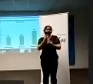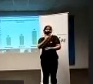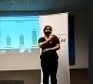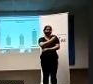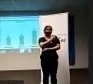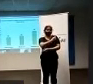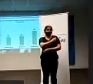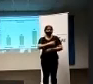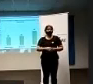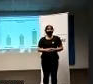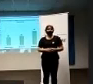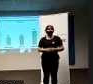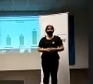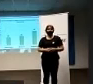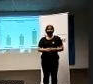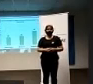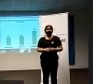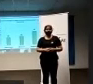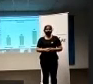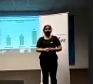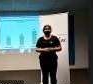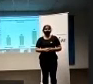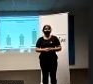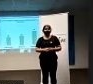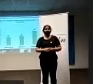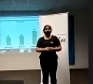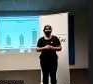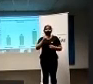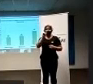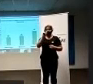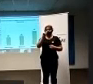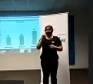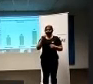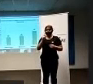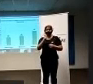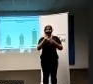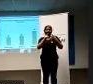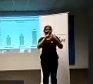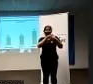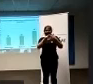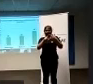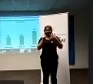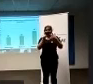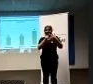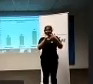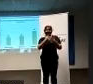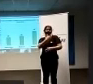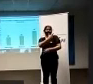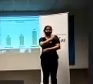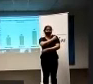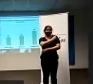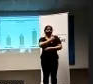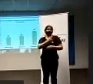Y el porcentaje de cumplimiento en cuanto a la tercera dosis, según criterios de riesgo, fue en enfermos